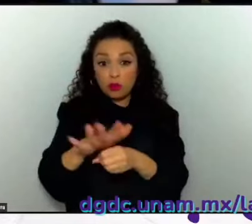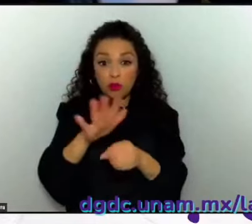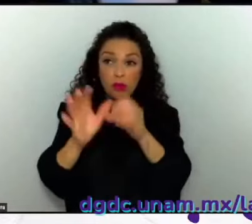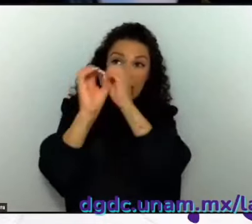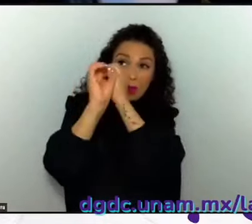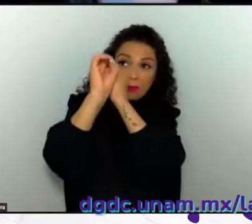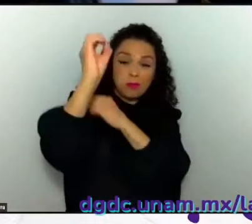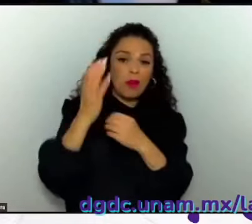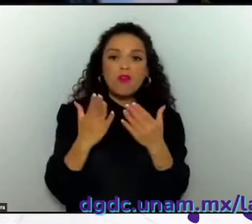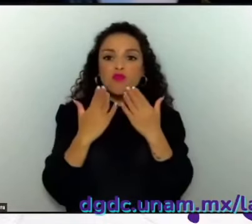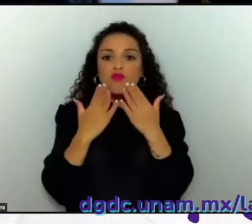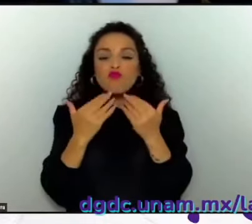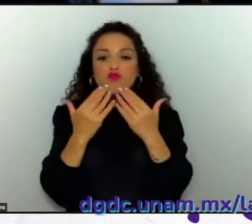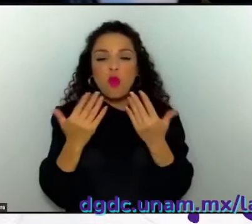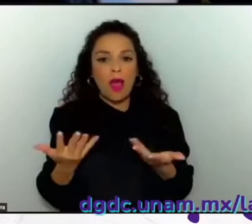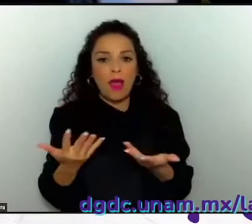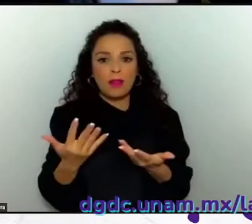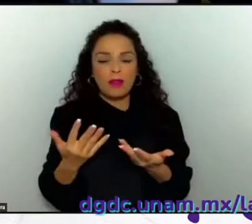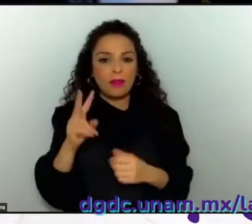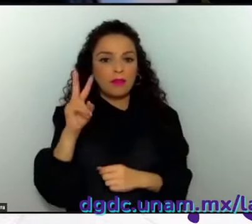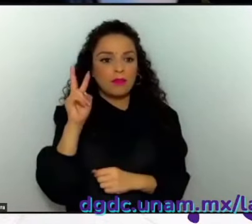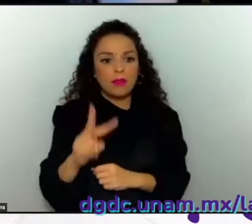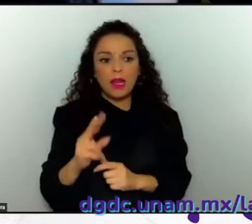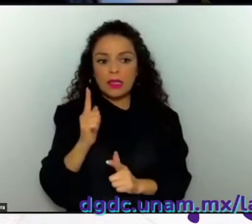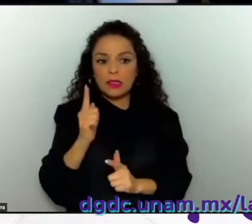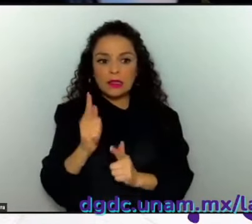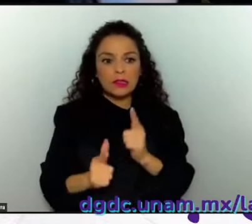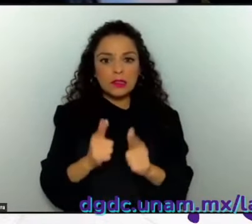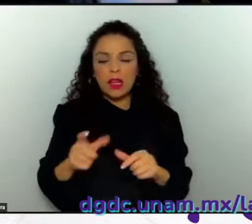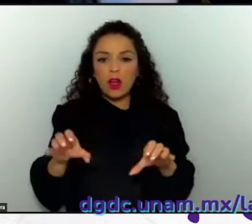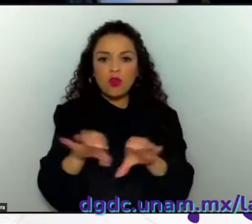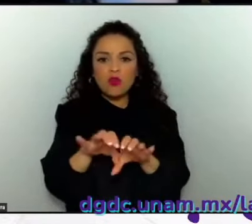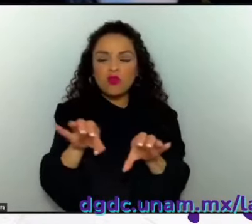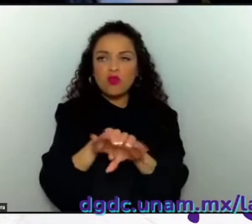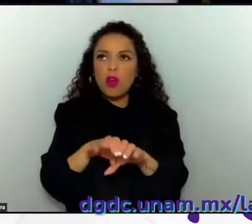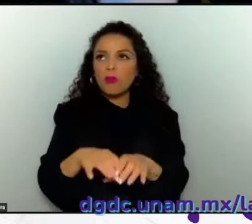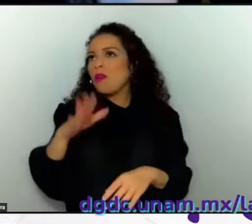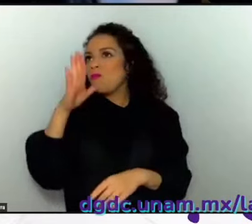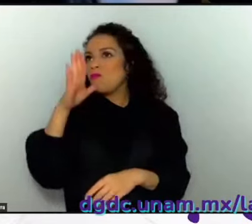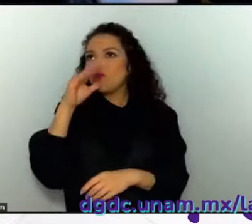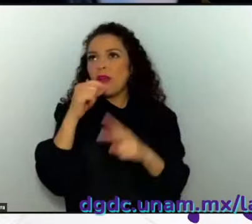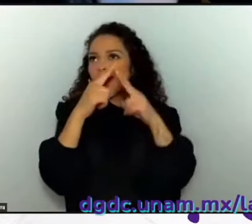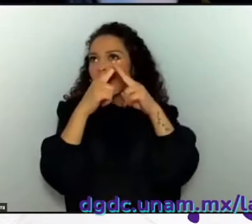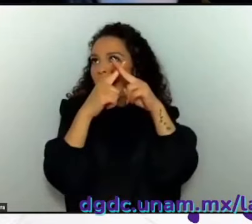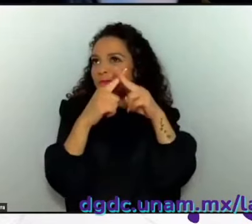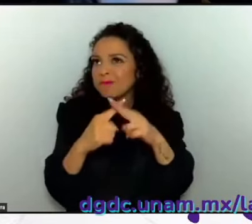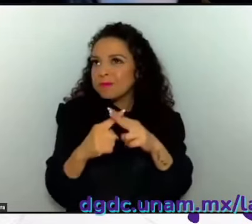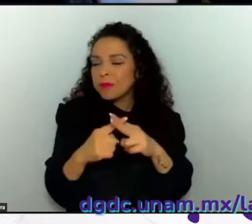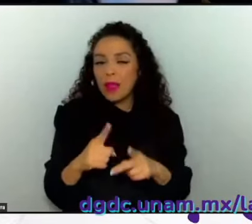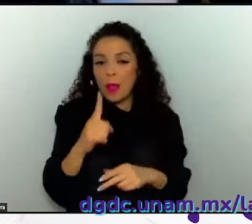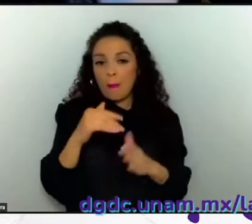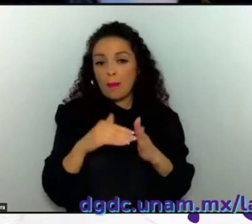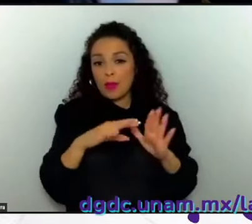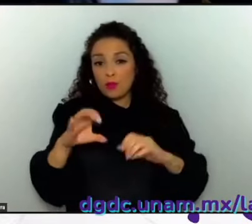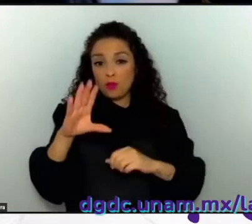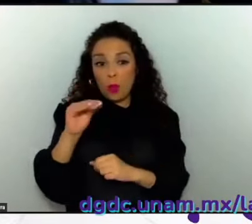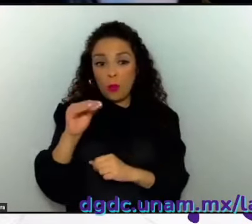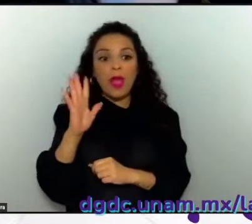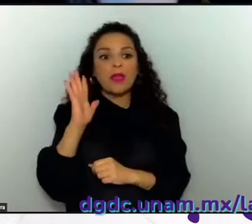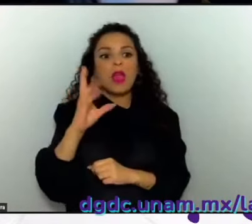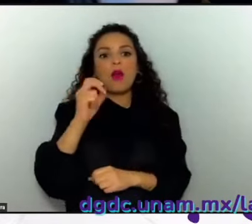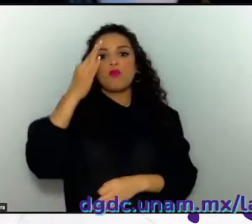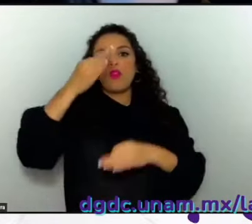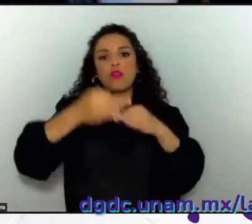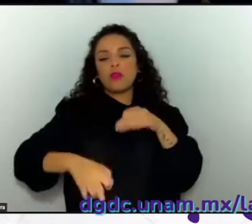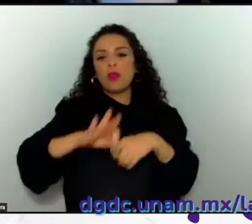poder medir. Se frenaba muy despacio, creíamos, y no lo podíamos medir. Finalmente, en los 90, se tuvo la tecnología adecuada para poder medir cómo se frenaba